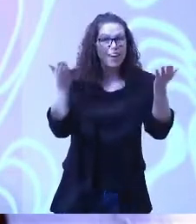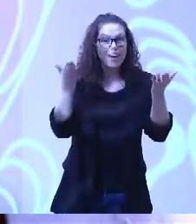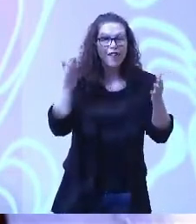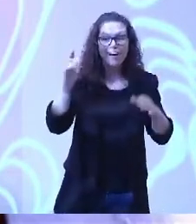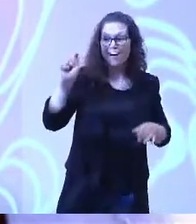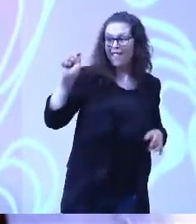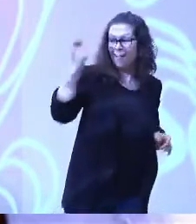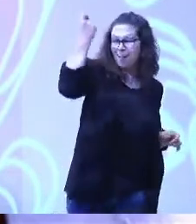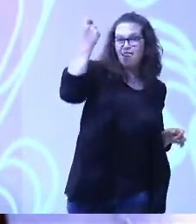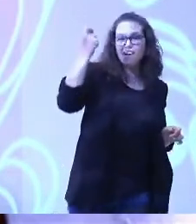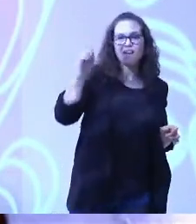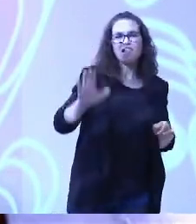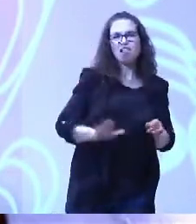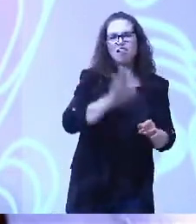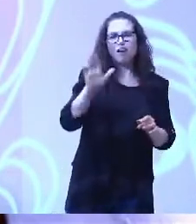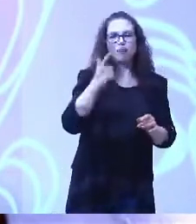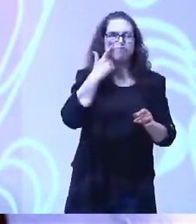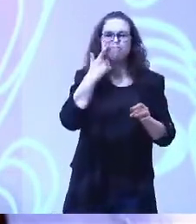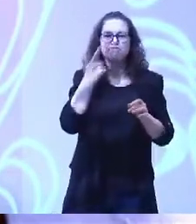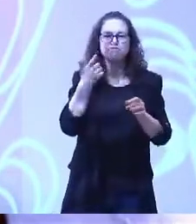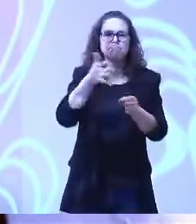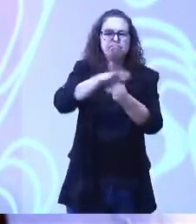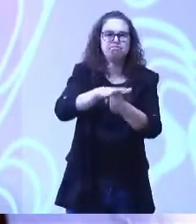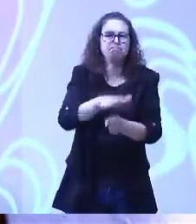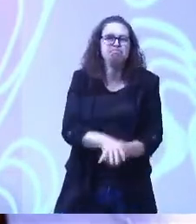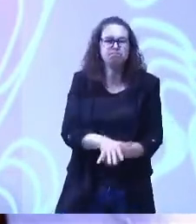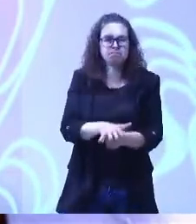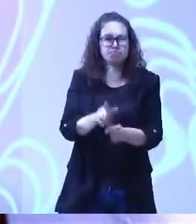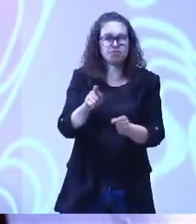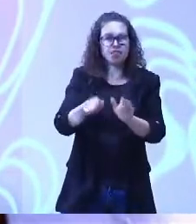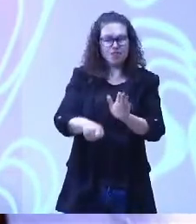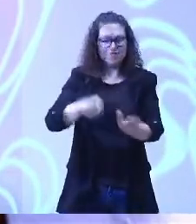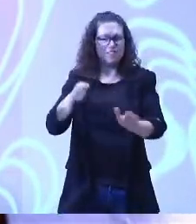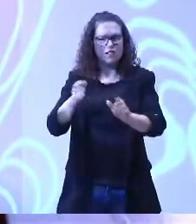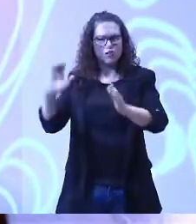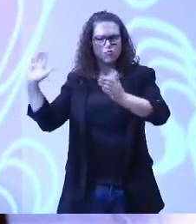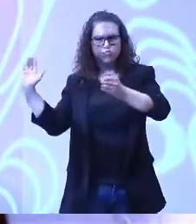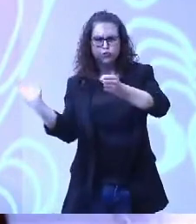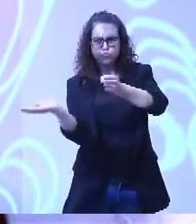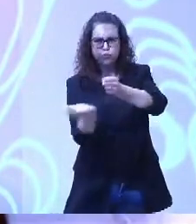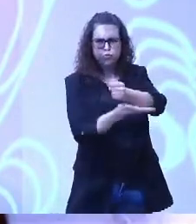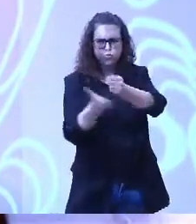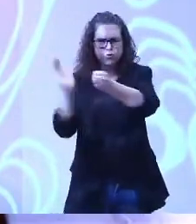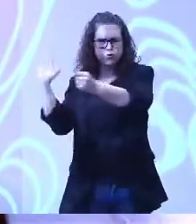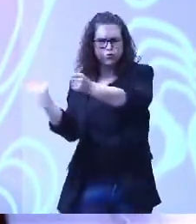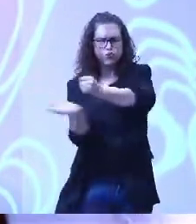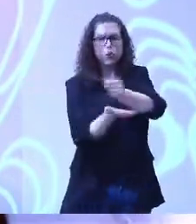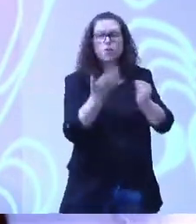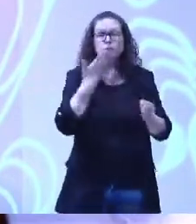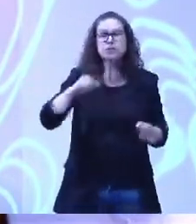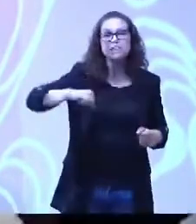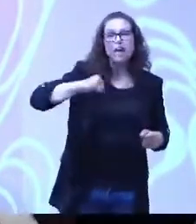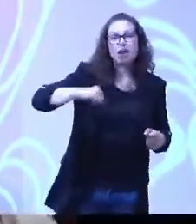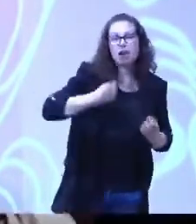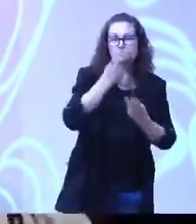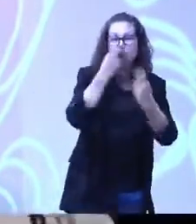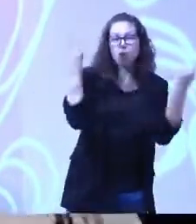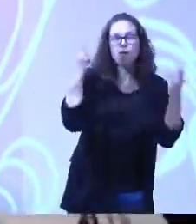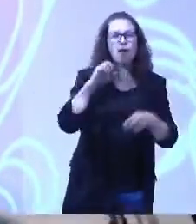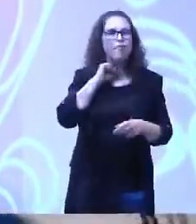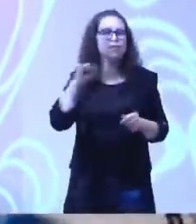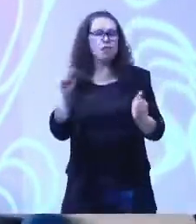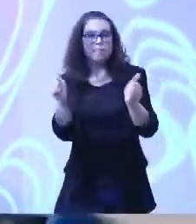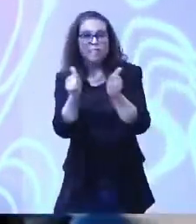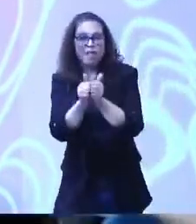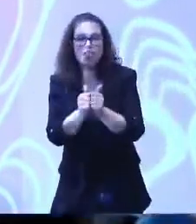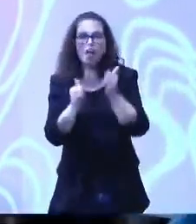son como árboles que pueden talar con la motosierra para dar pelotazos en la sanidad pública, en la dependencia, en las